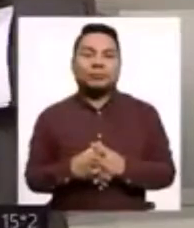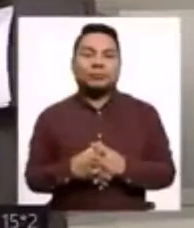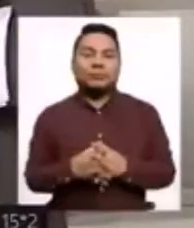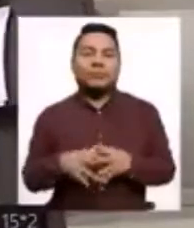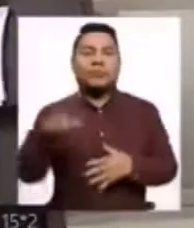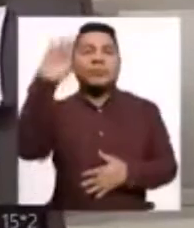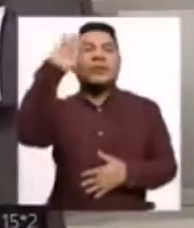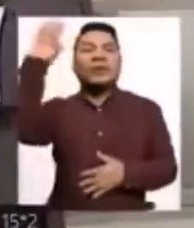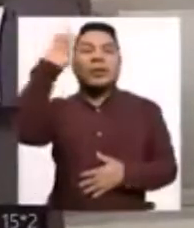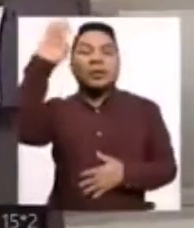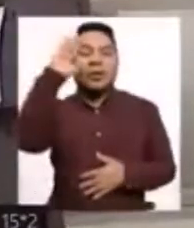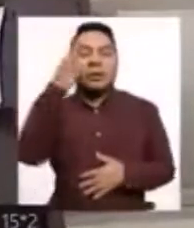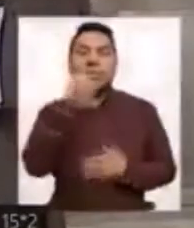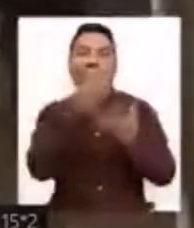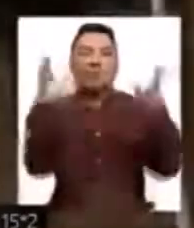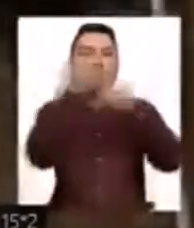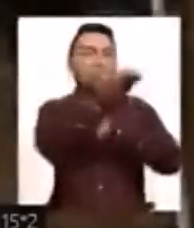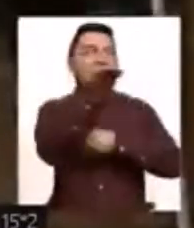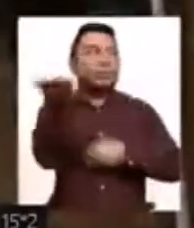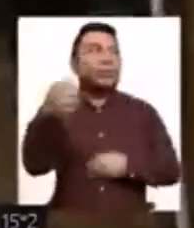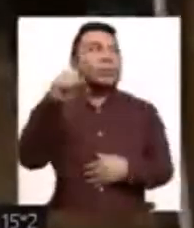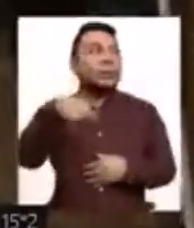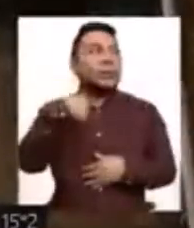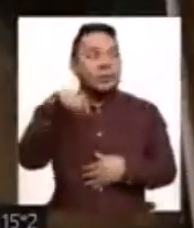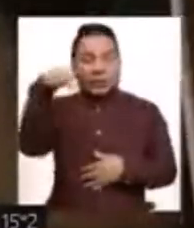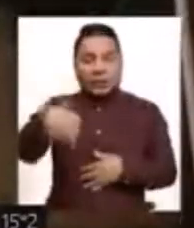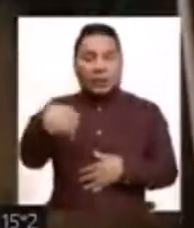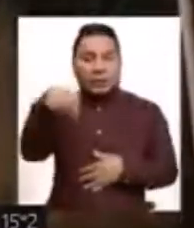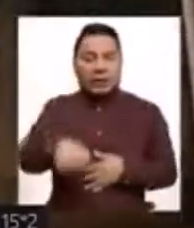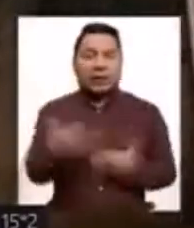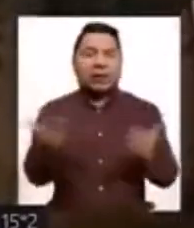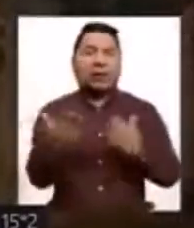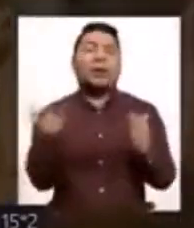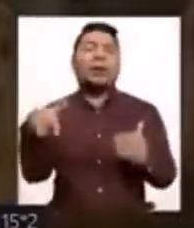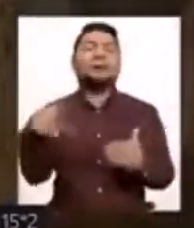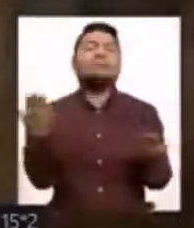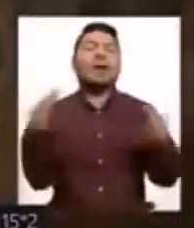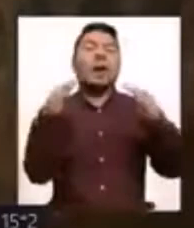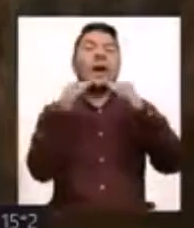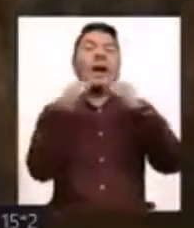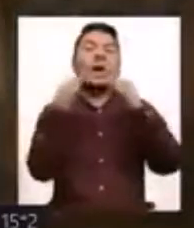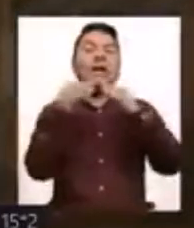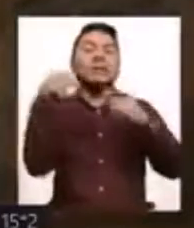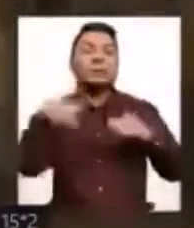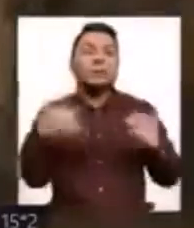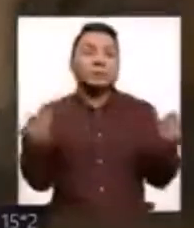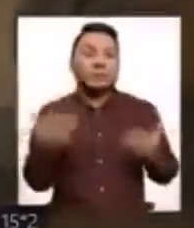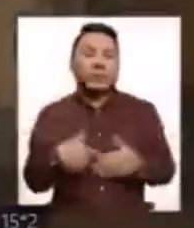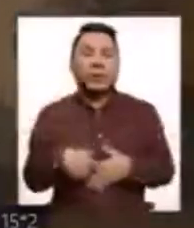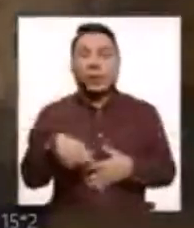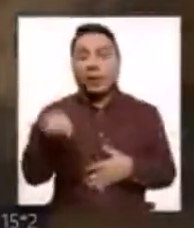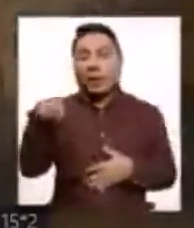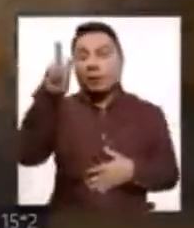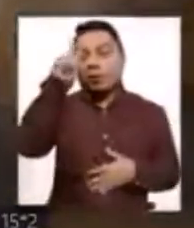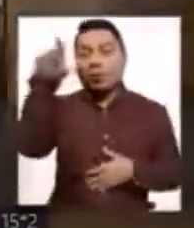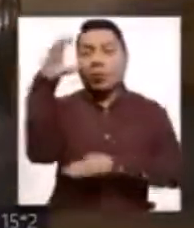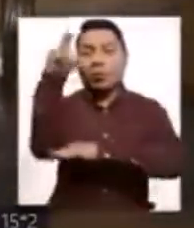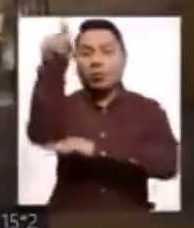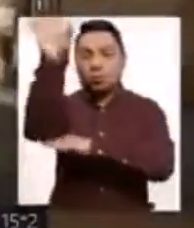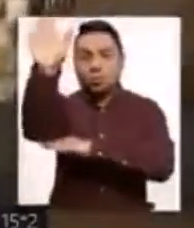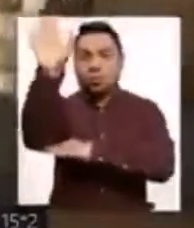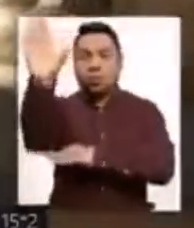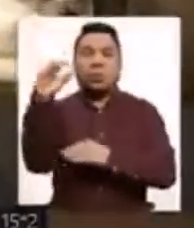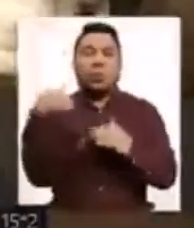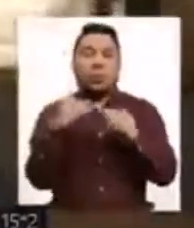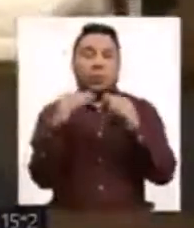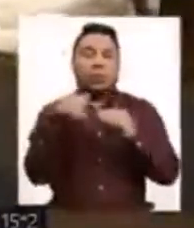Paola, Eduardo, efectivamente, estamos en estos momentos en los exteriores de la residencia de la Embajada de Perú en Bogotá, Colombia. Nos